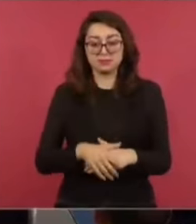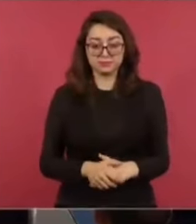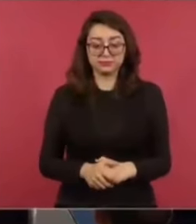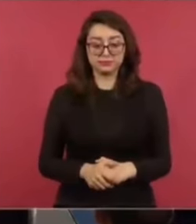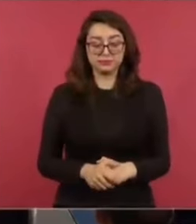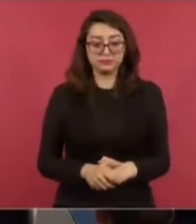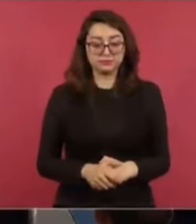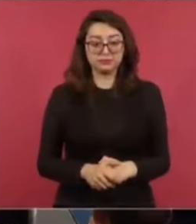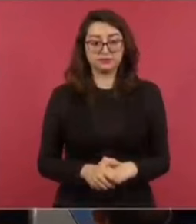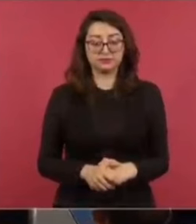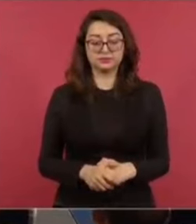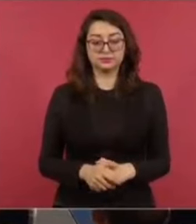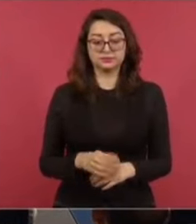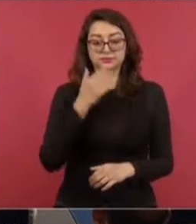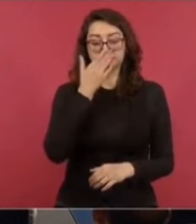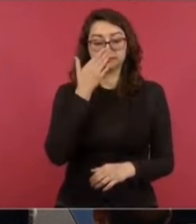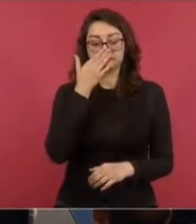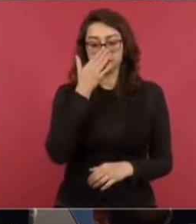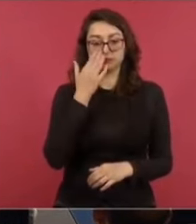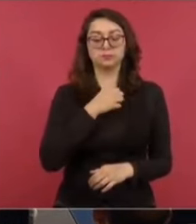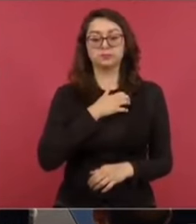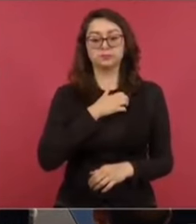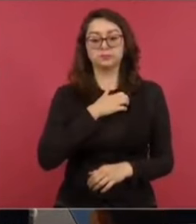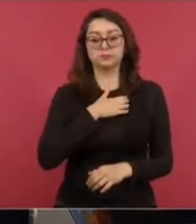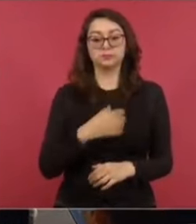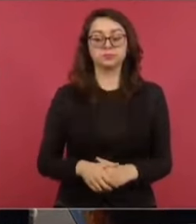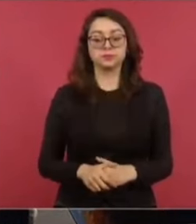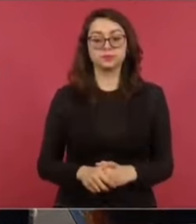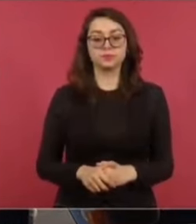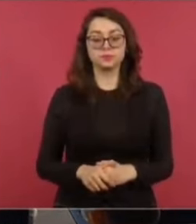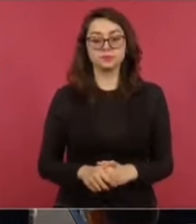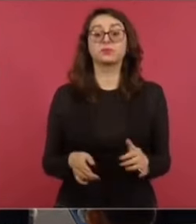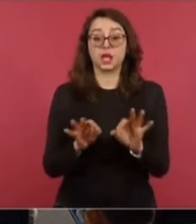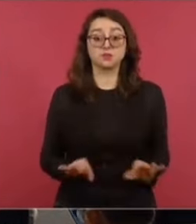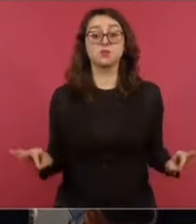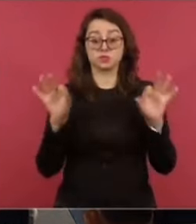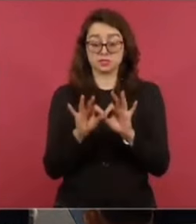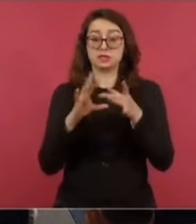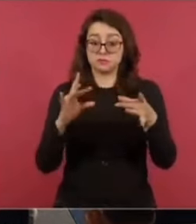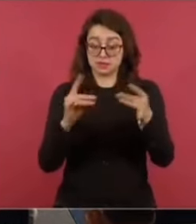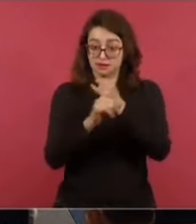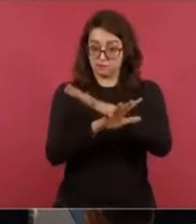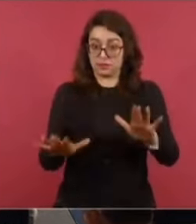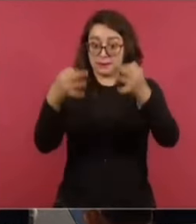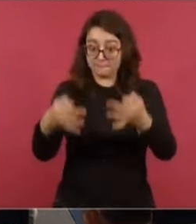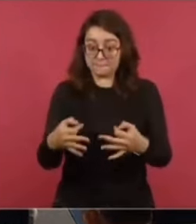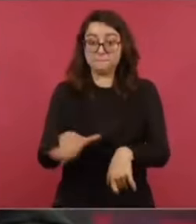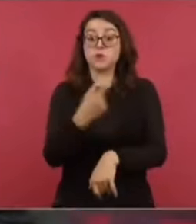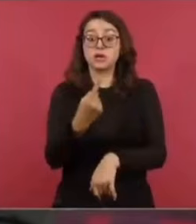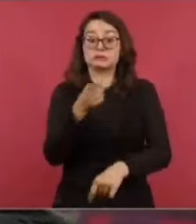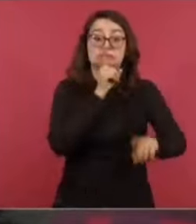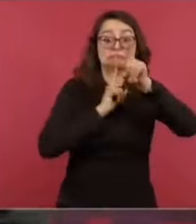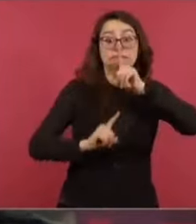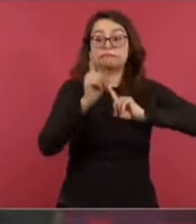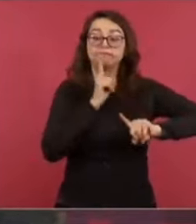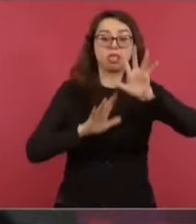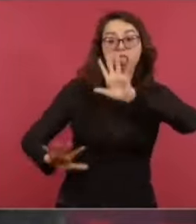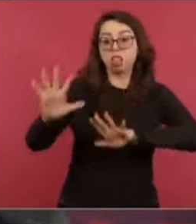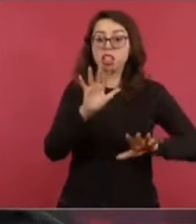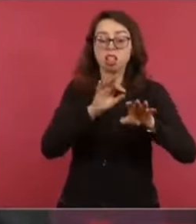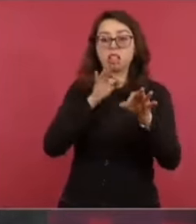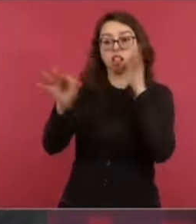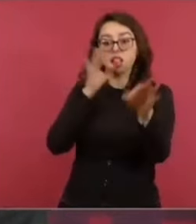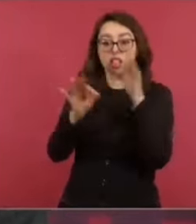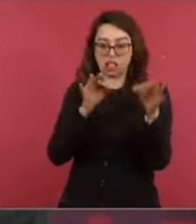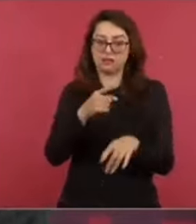Es importante, ¿no? Saber esto porque ha habido desinformación y todo por interés o